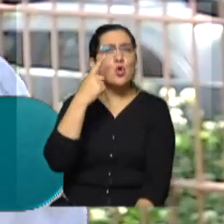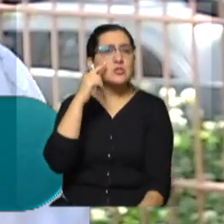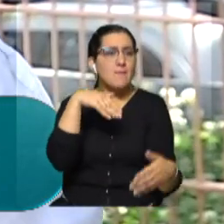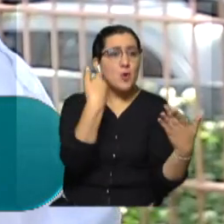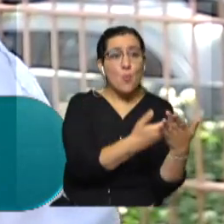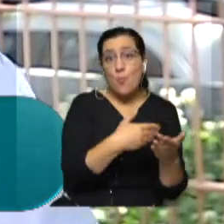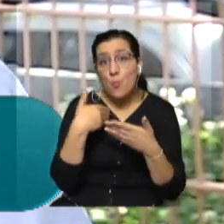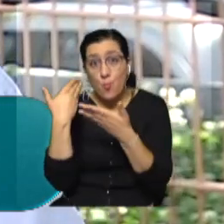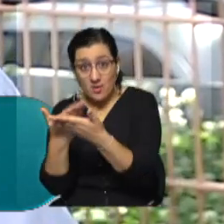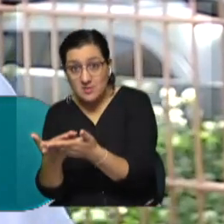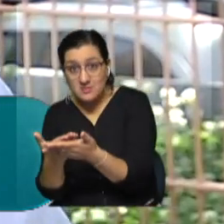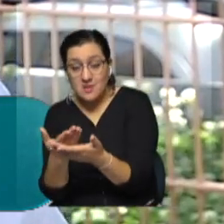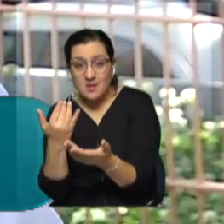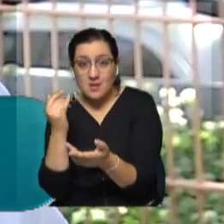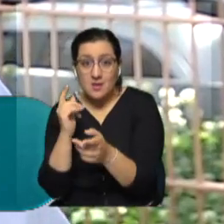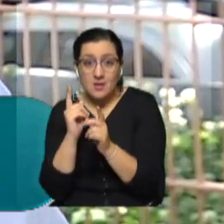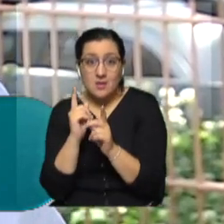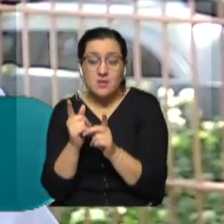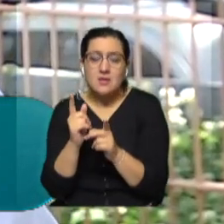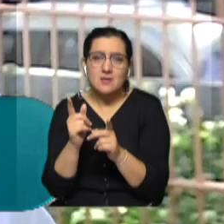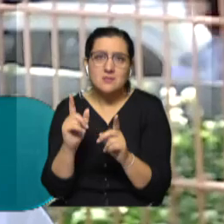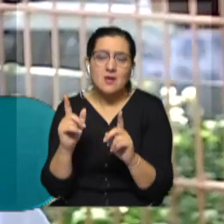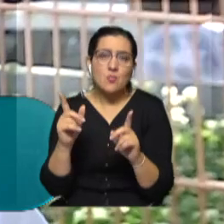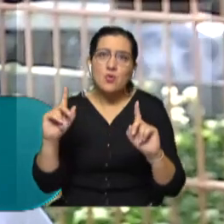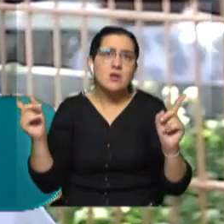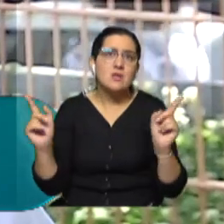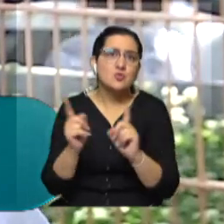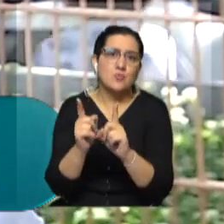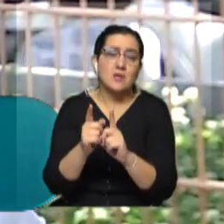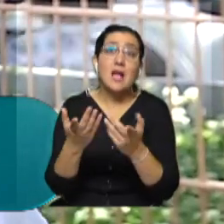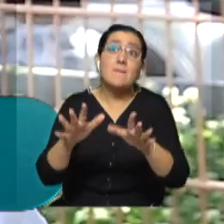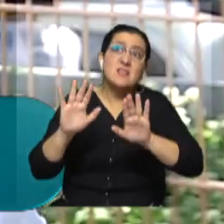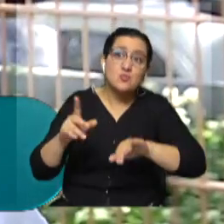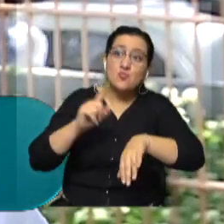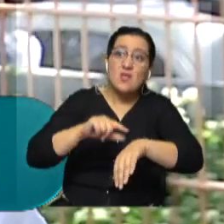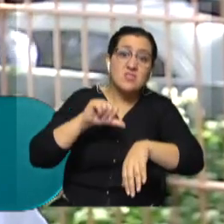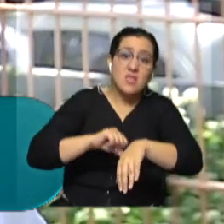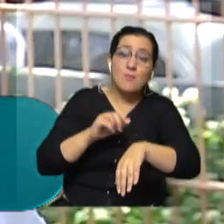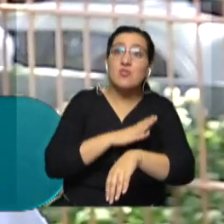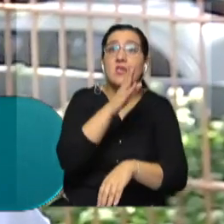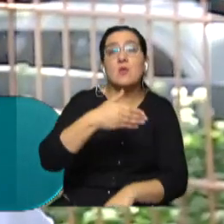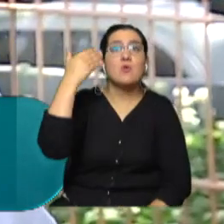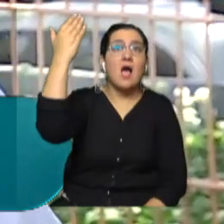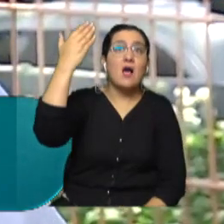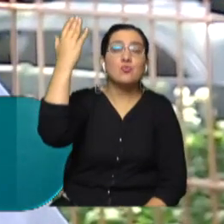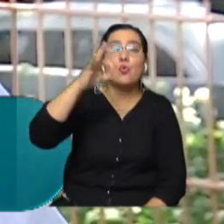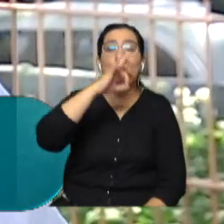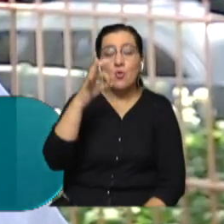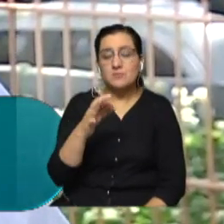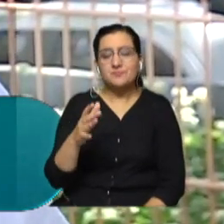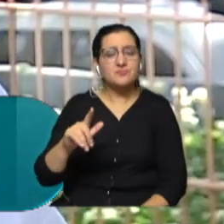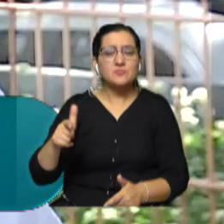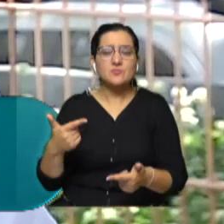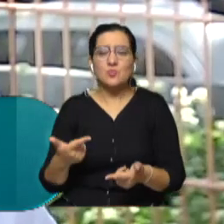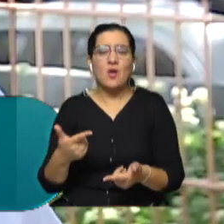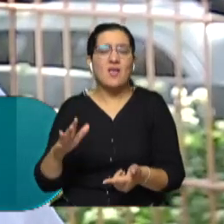propuestas y de que les llegue un mensaje lo más simplificado posible. Aquel que no tiene tiempo de asistir a actos o ganas de leer los programas